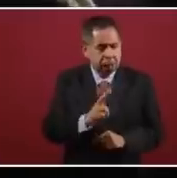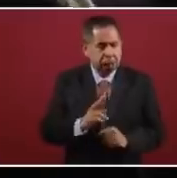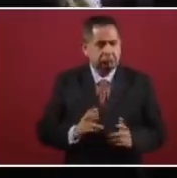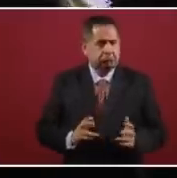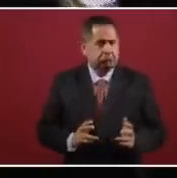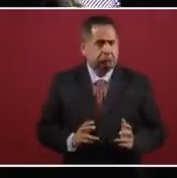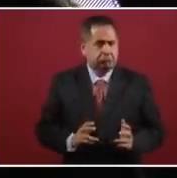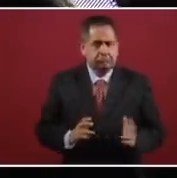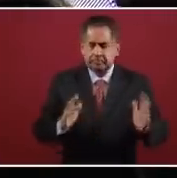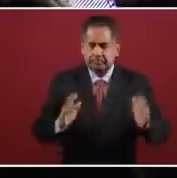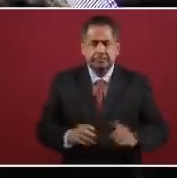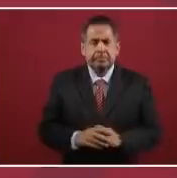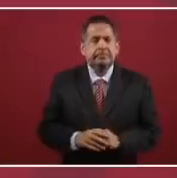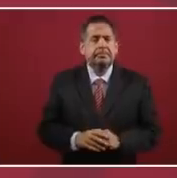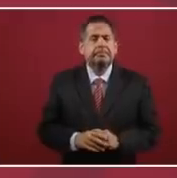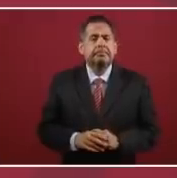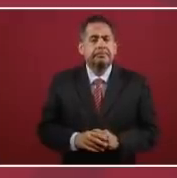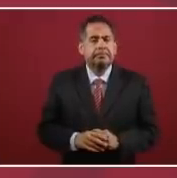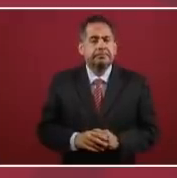quienes